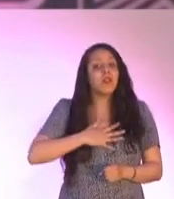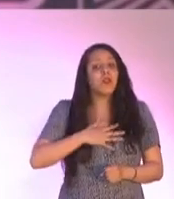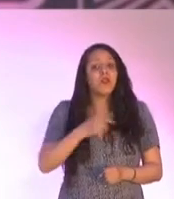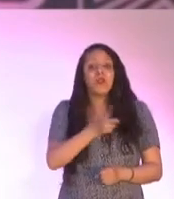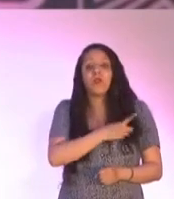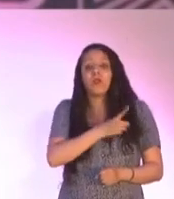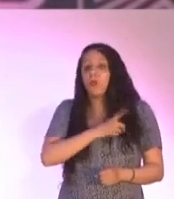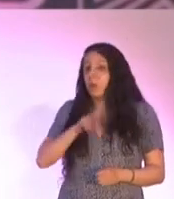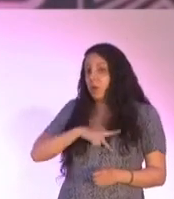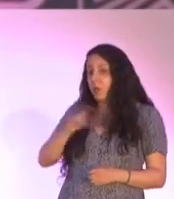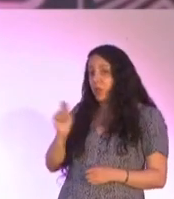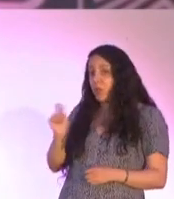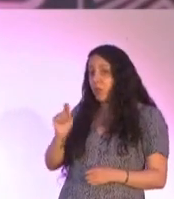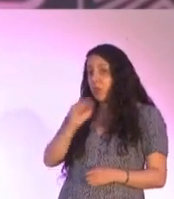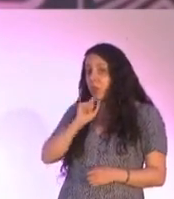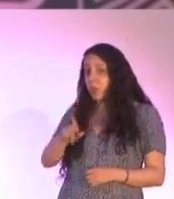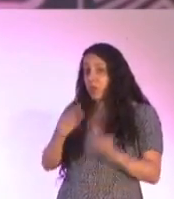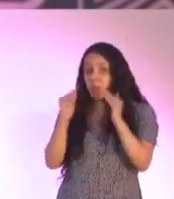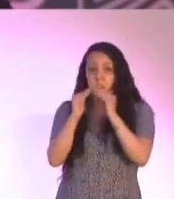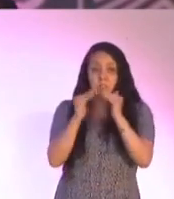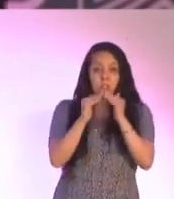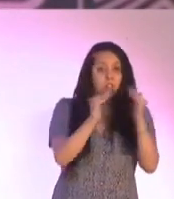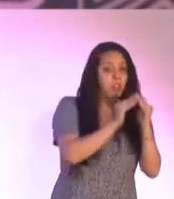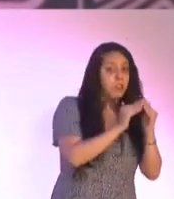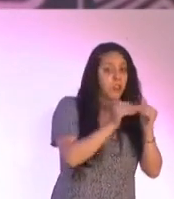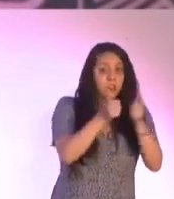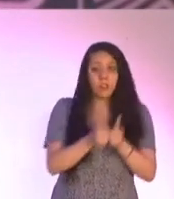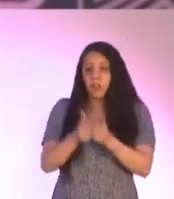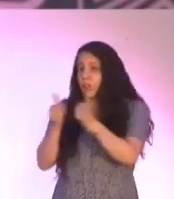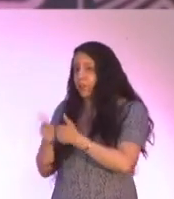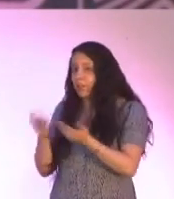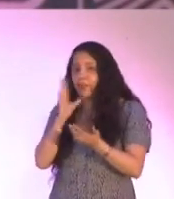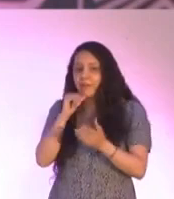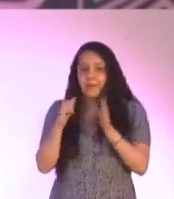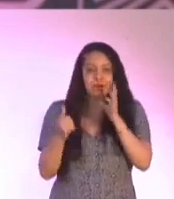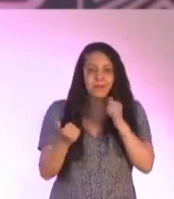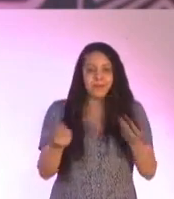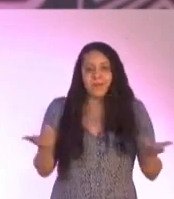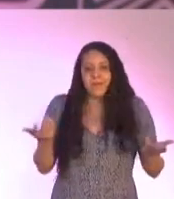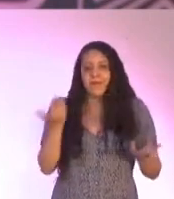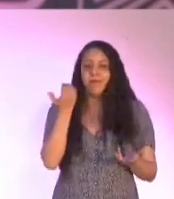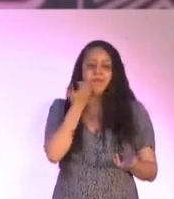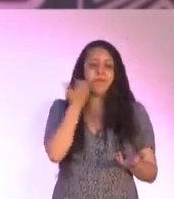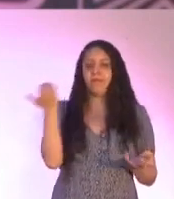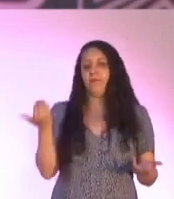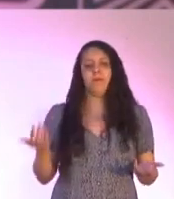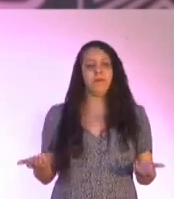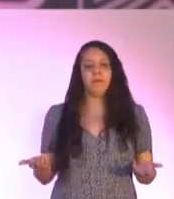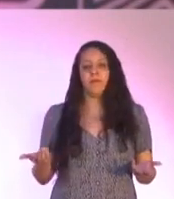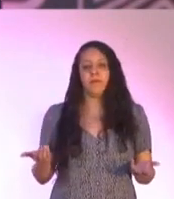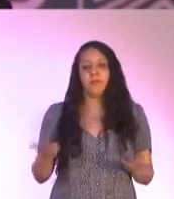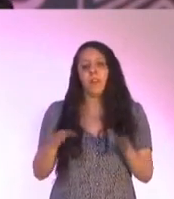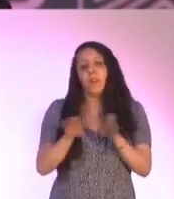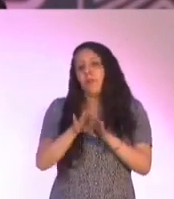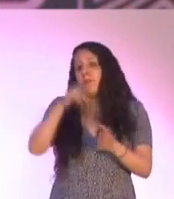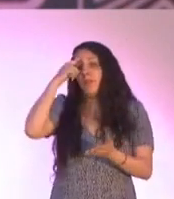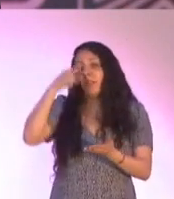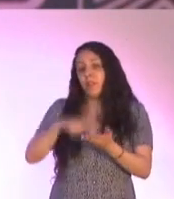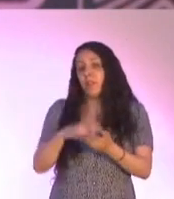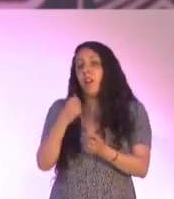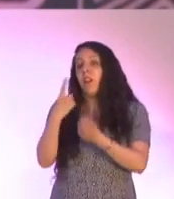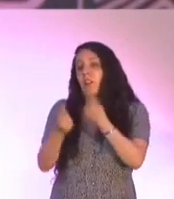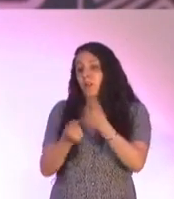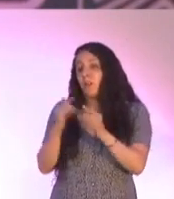tiene que aguantarlo de una y eso no la tomas en cuenta entonces digamos una cosa estar encerrado por voluntarios